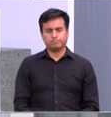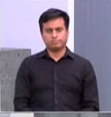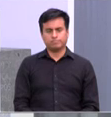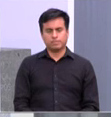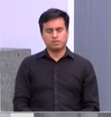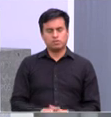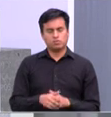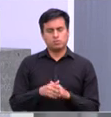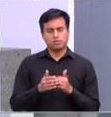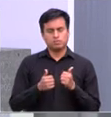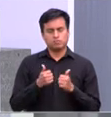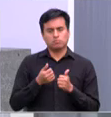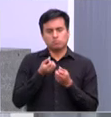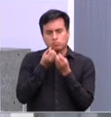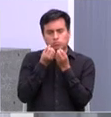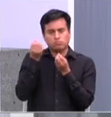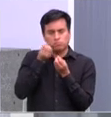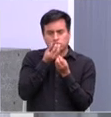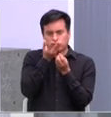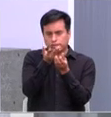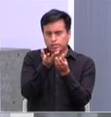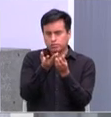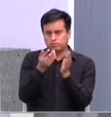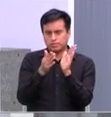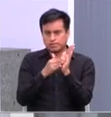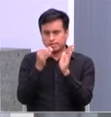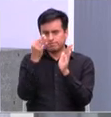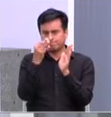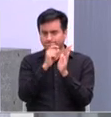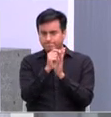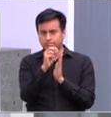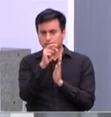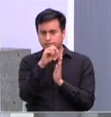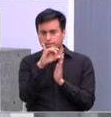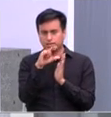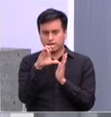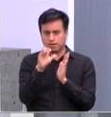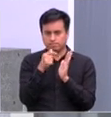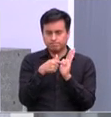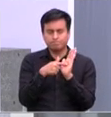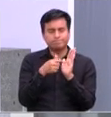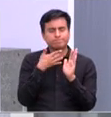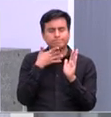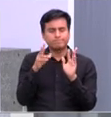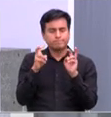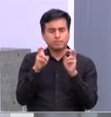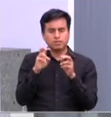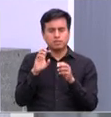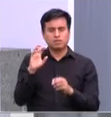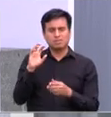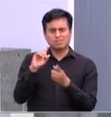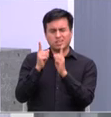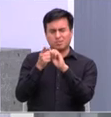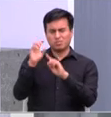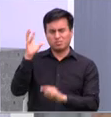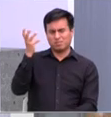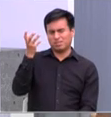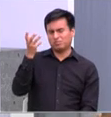Lo más profético quizás de esta encíclica es lo referido al cambio